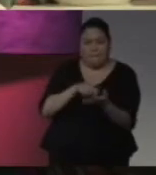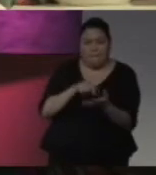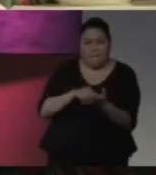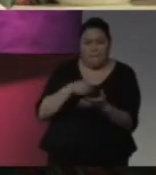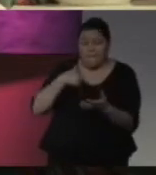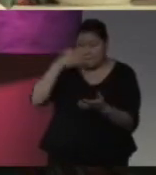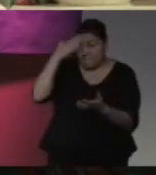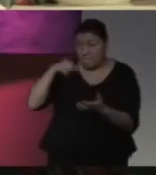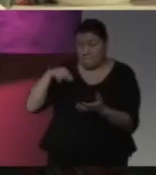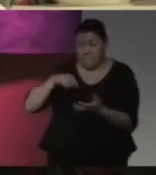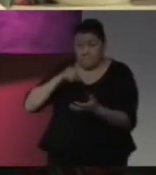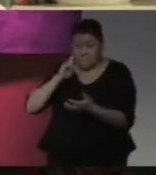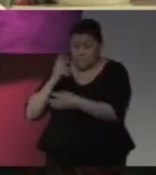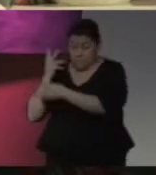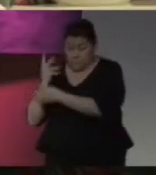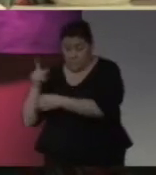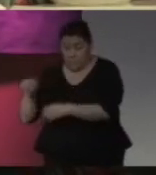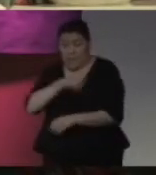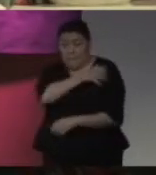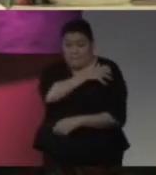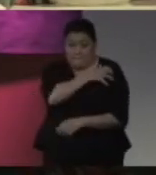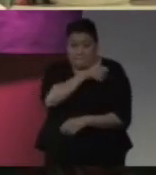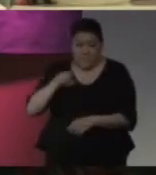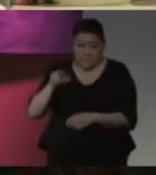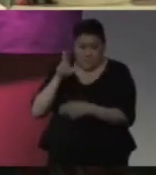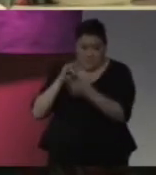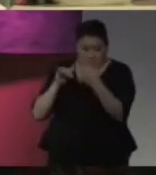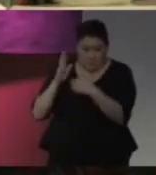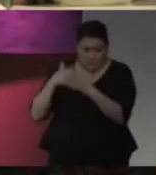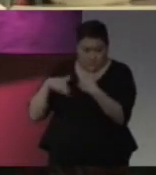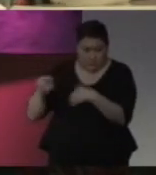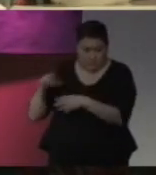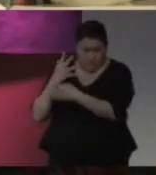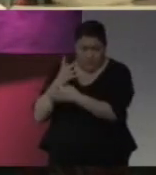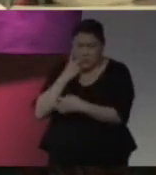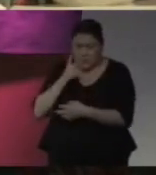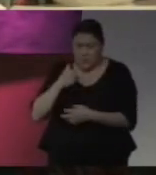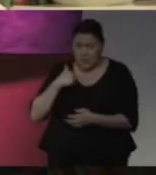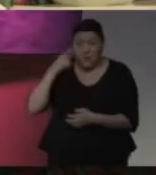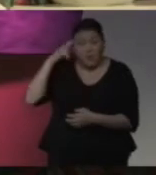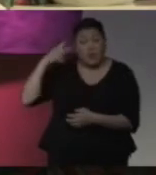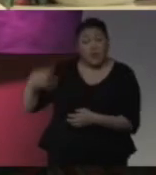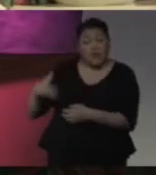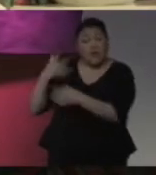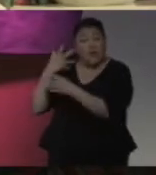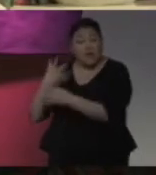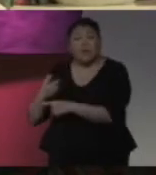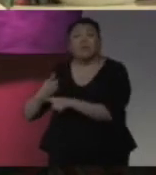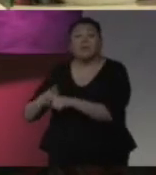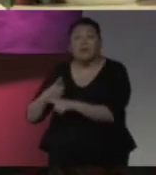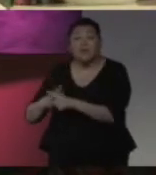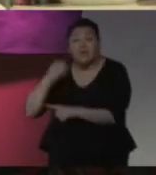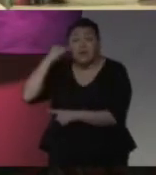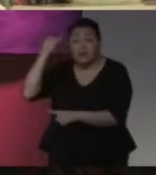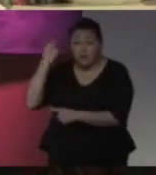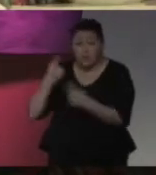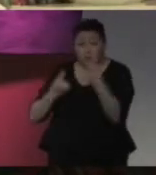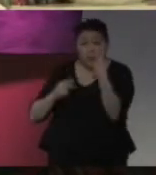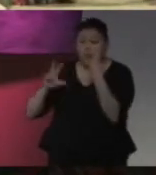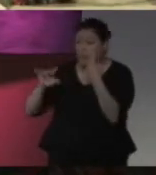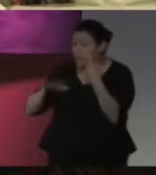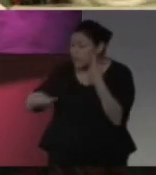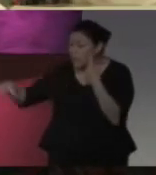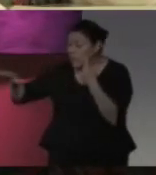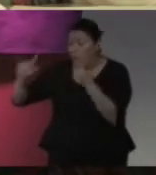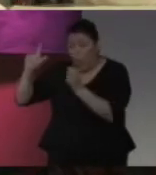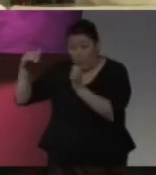del discurso de la insurgenta Erika, que recordar es un discurso que se hizo colectivo entre